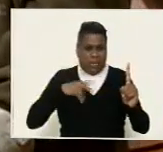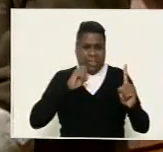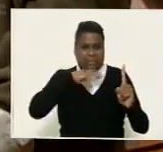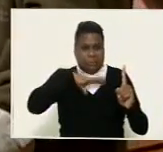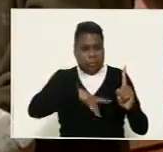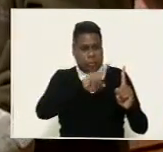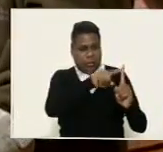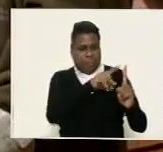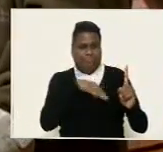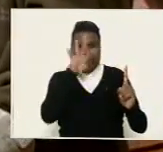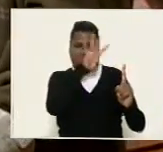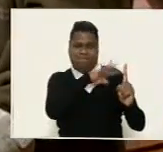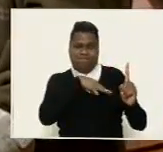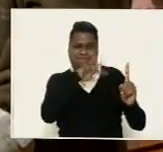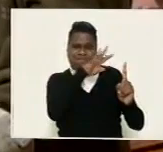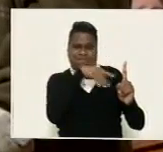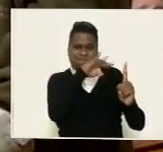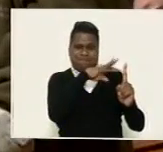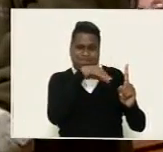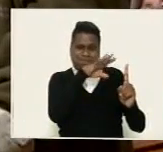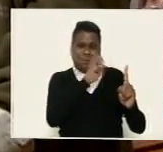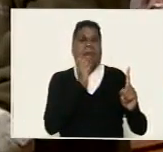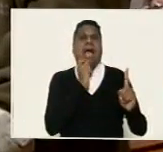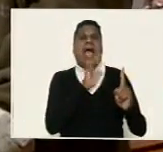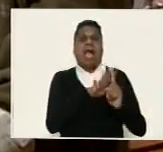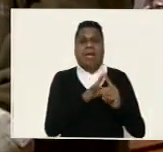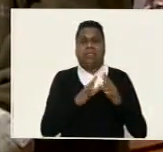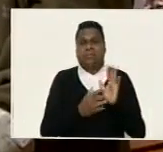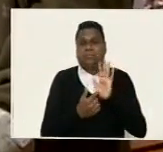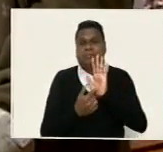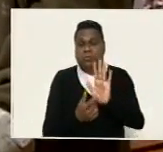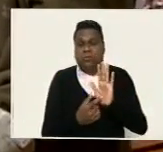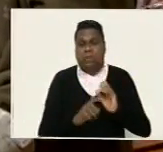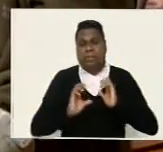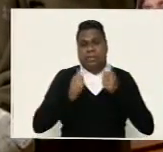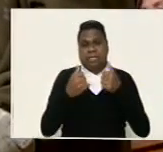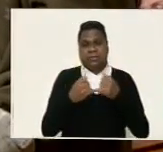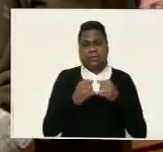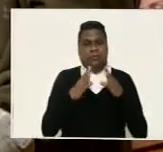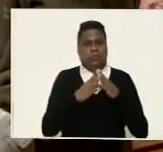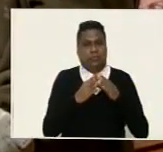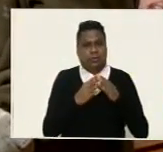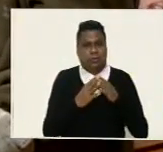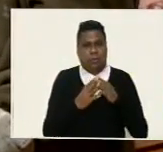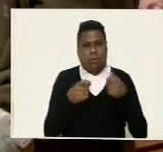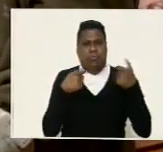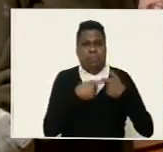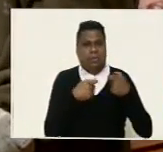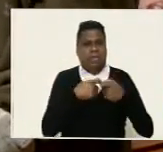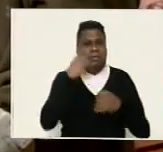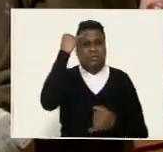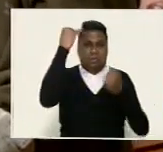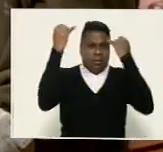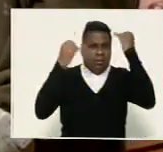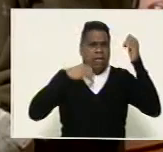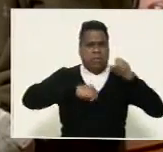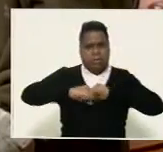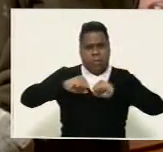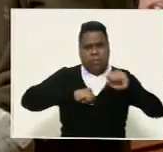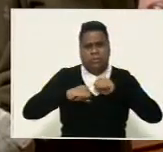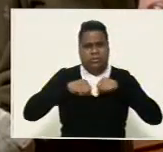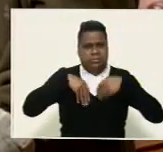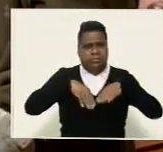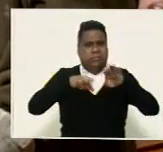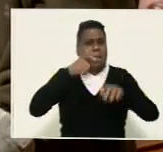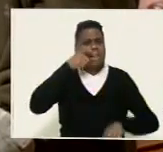nos fuéramos a la batalla de las ideas para lograr una mayor movilización del pueblo, para llevar la verdad al